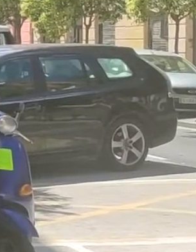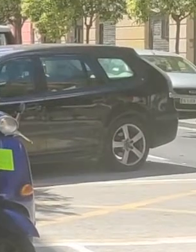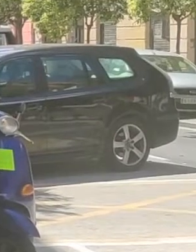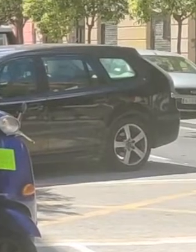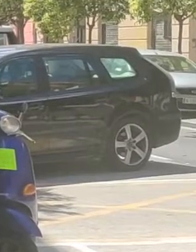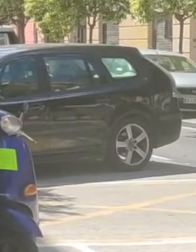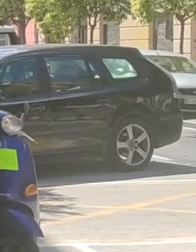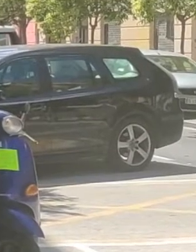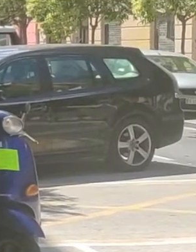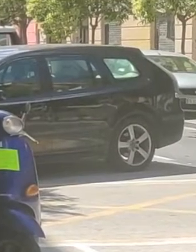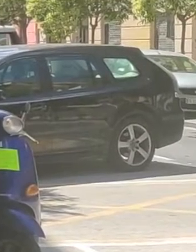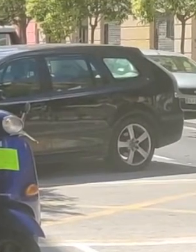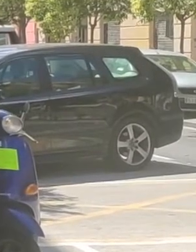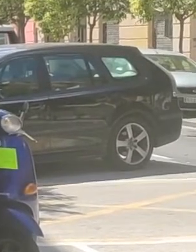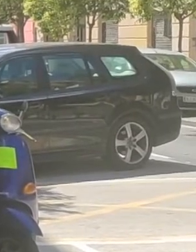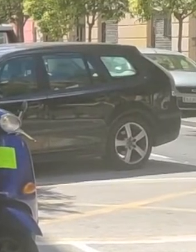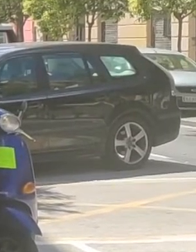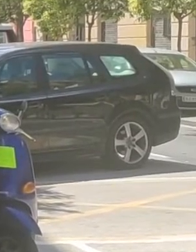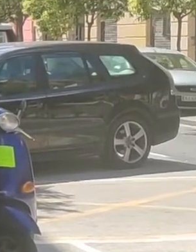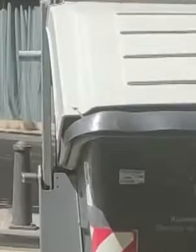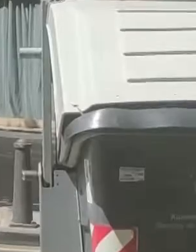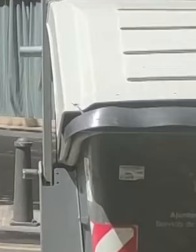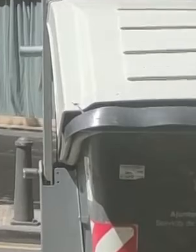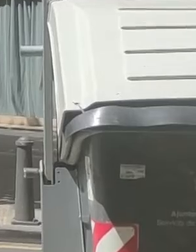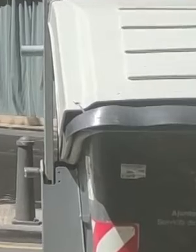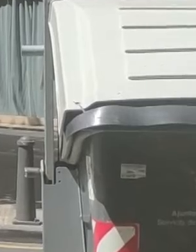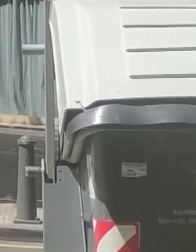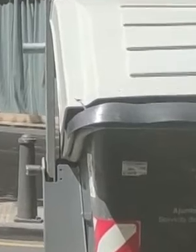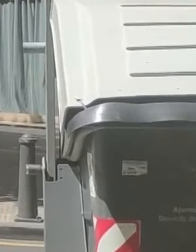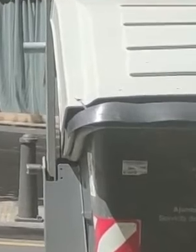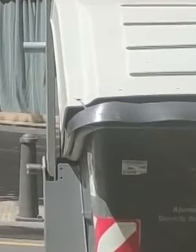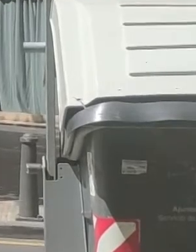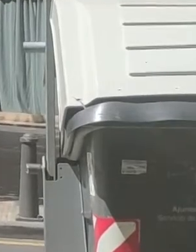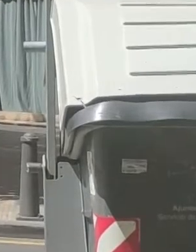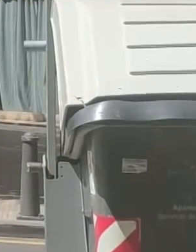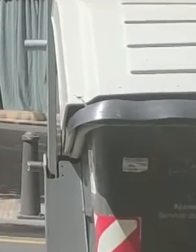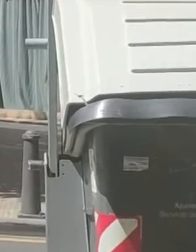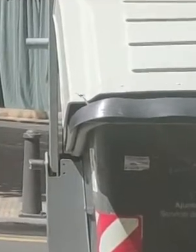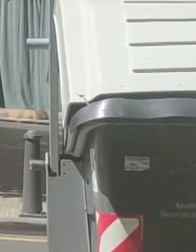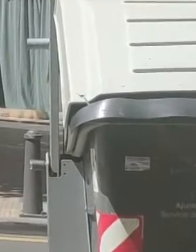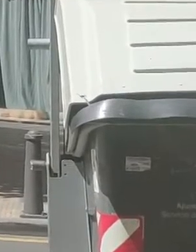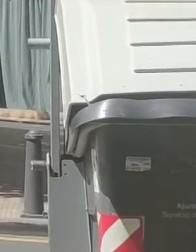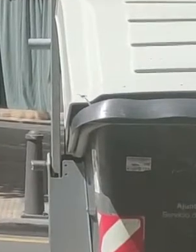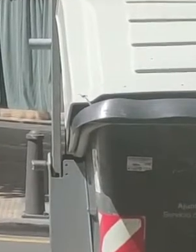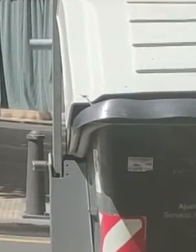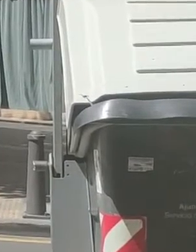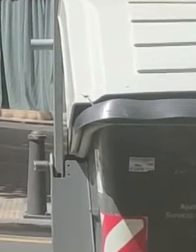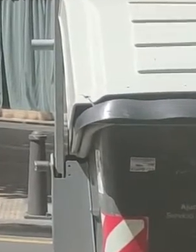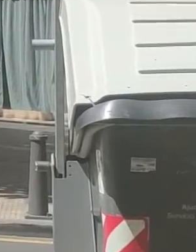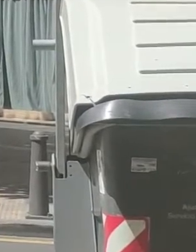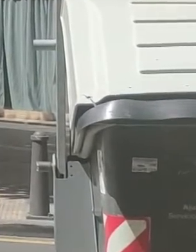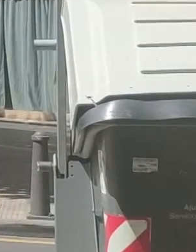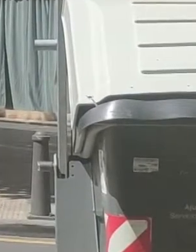en la comunitat tenim 222 noves altes i 11 casos nous de persones infectades de coronavirus. Por segundo día